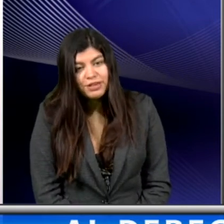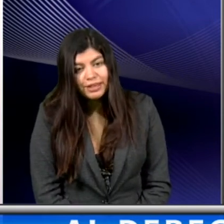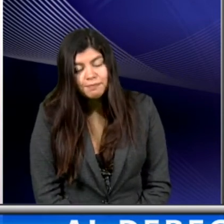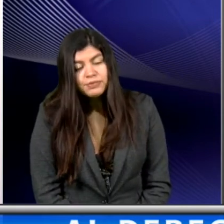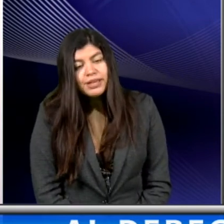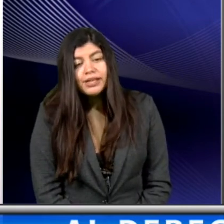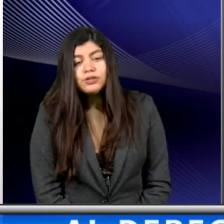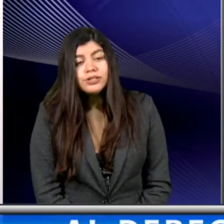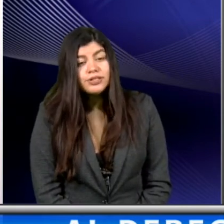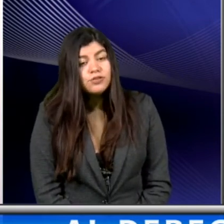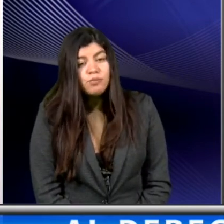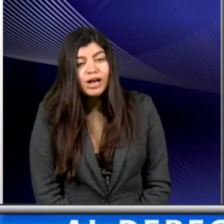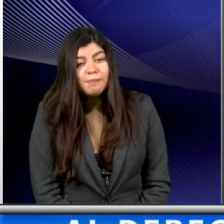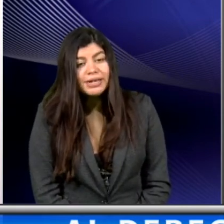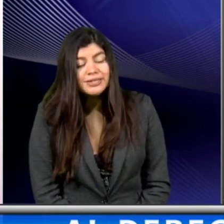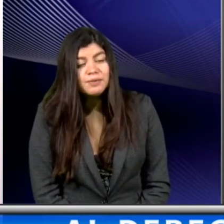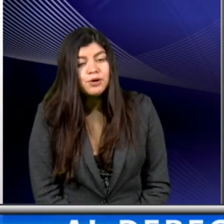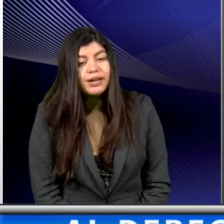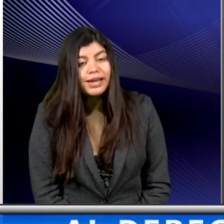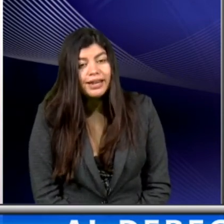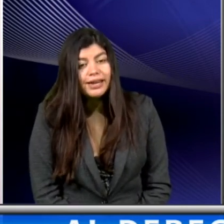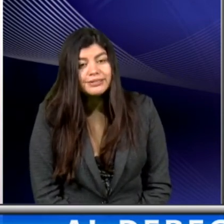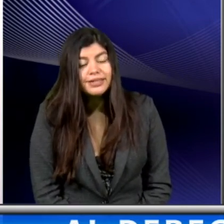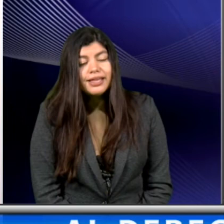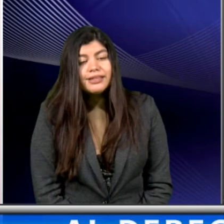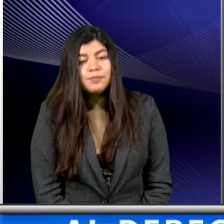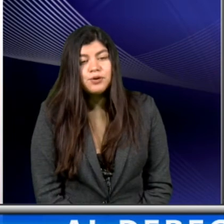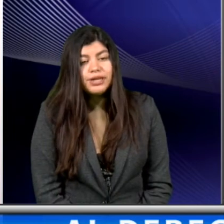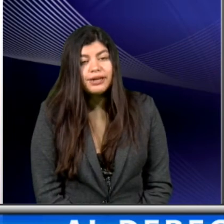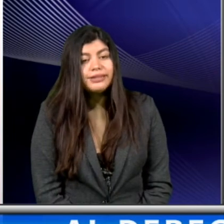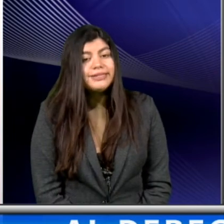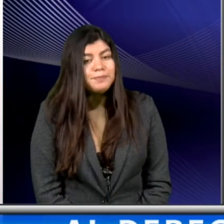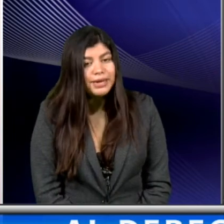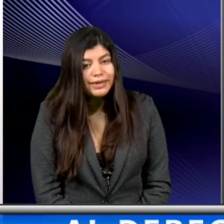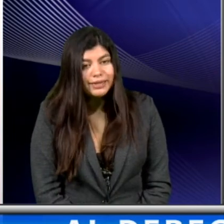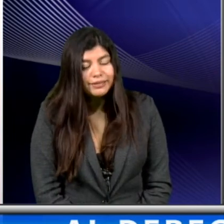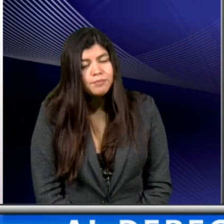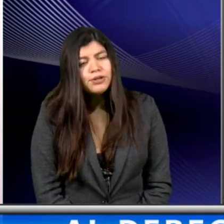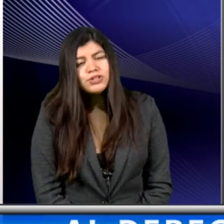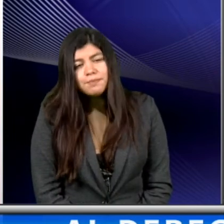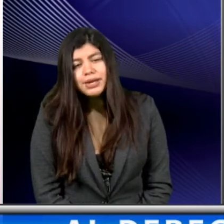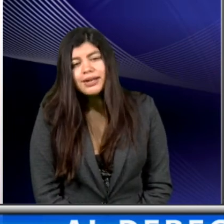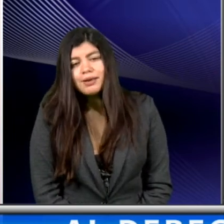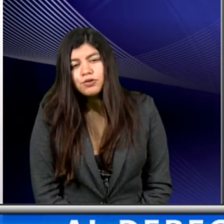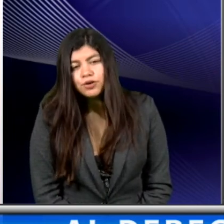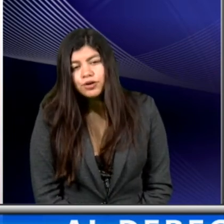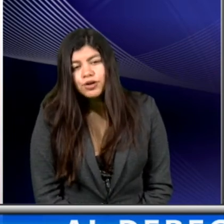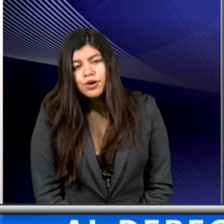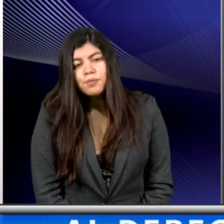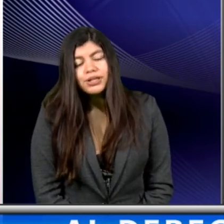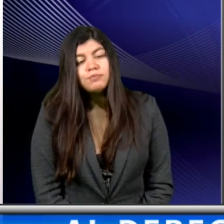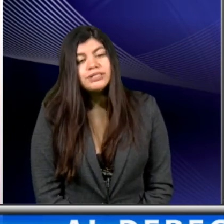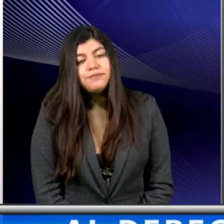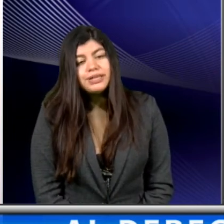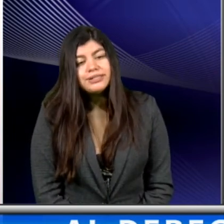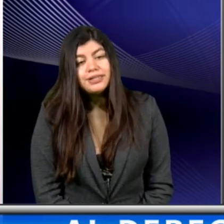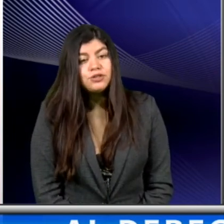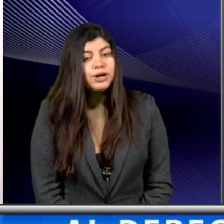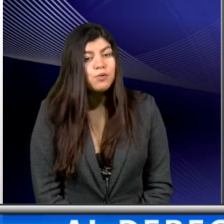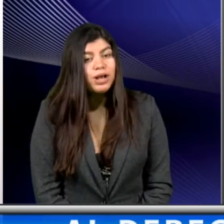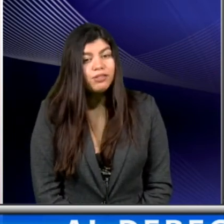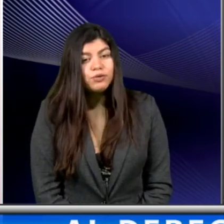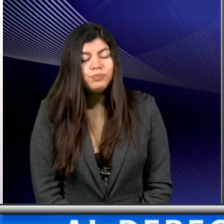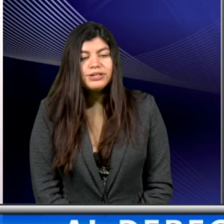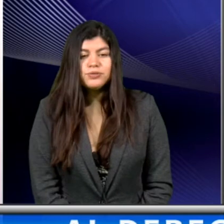años de vida. Entonces, si no somos capaces de poner reglas, de poner disciplina, pero siempre en el amor, porque muchas veces